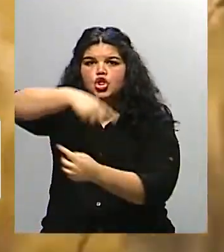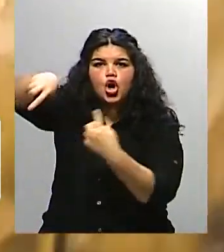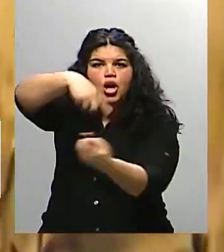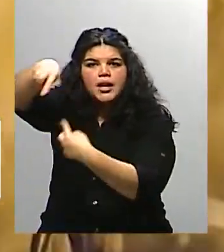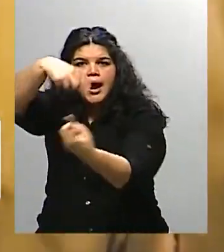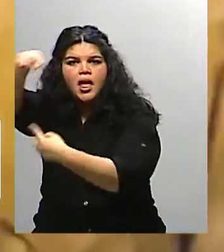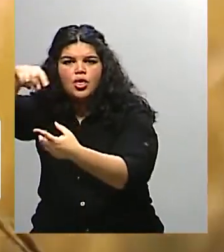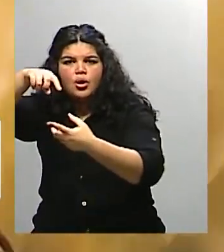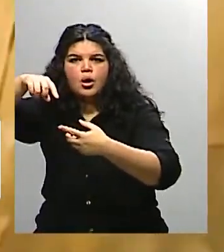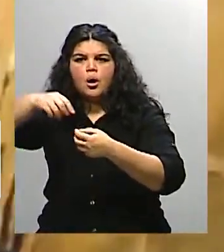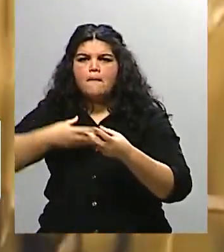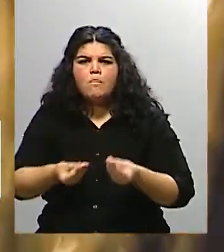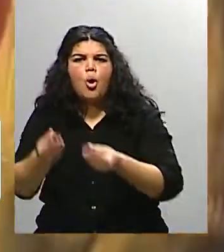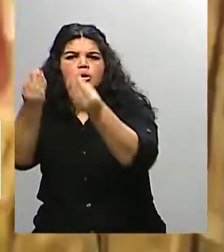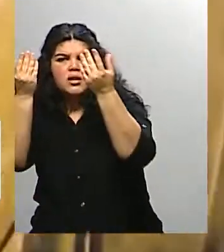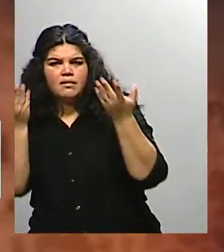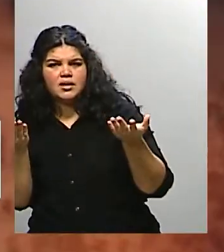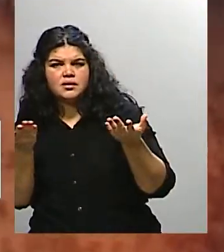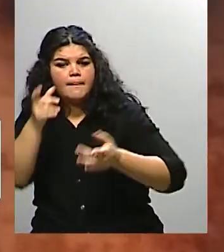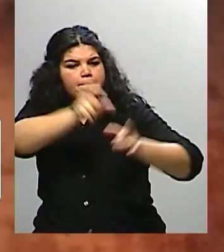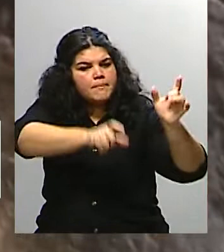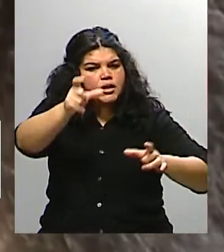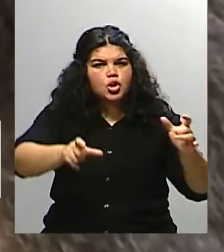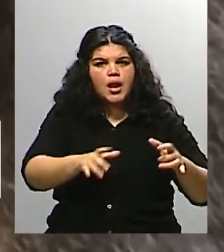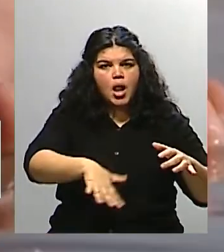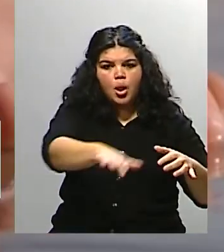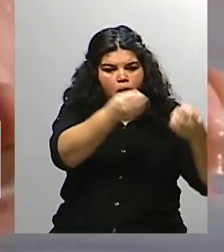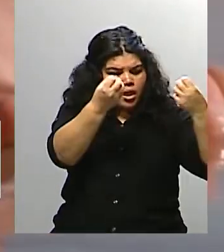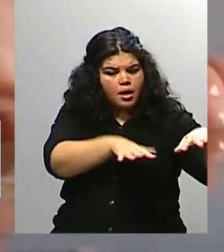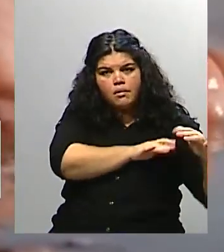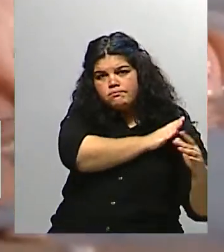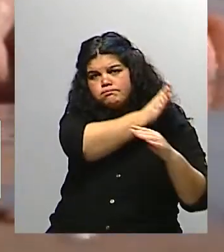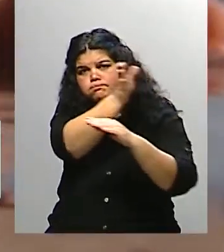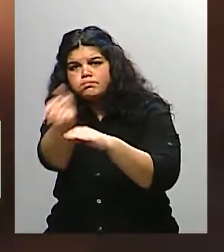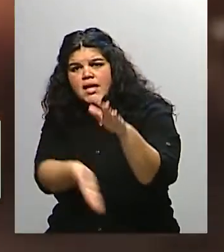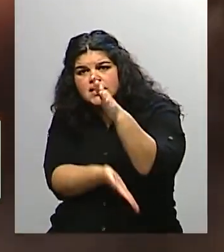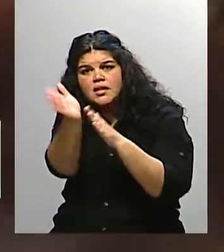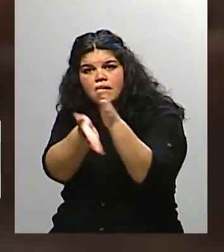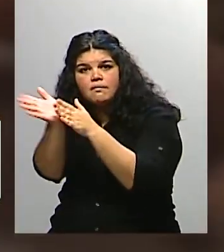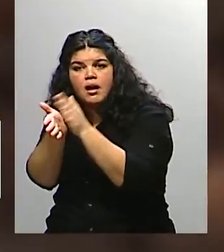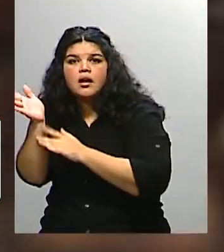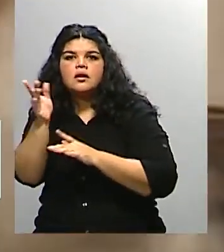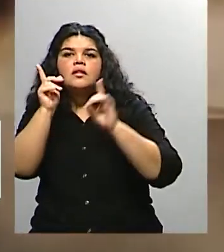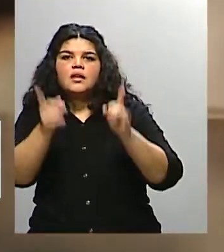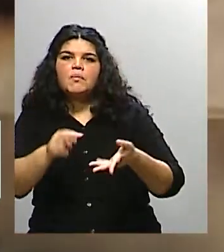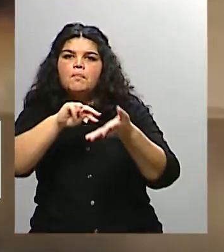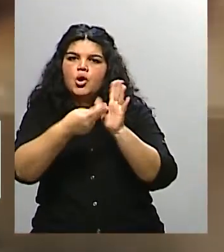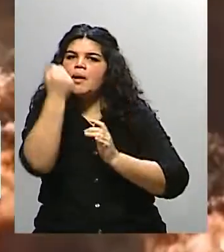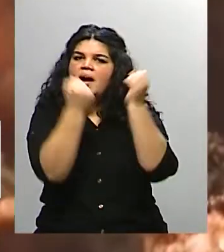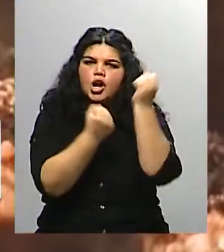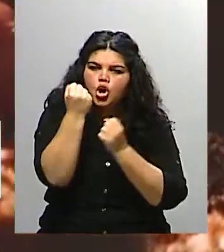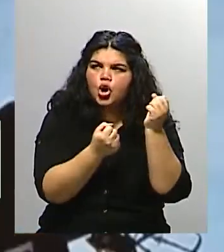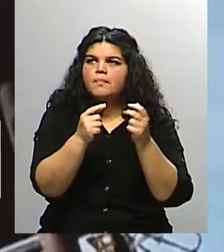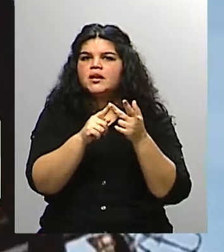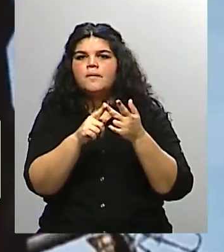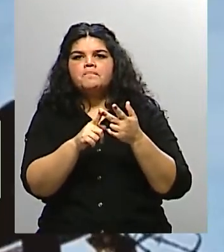generarse migraciones de seres humanos generando, digamos, unas consecuencias económicas importantes. El nivel de los océanos